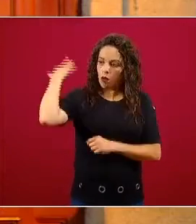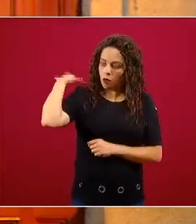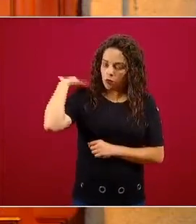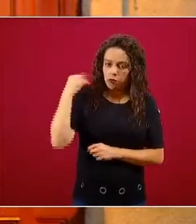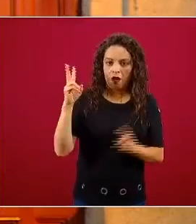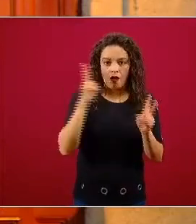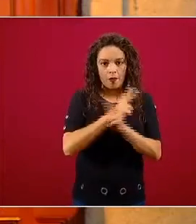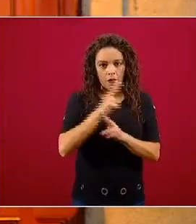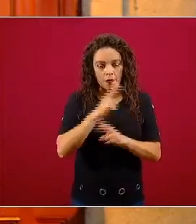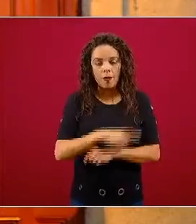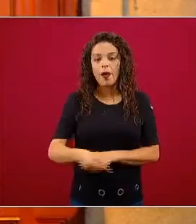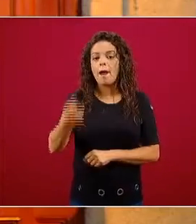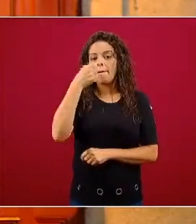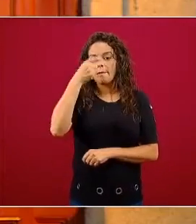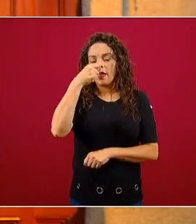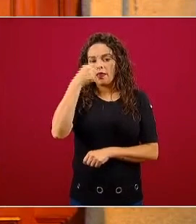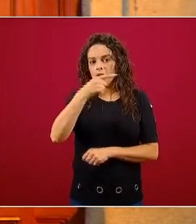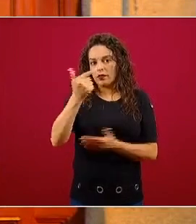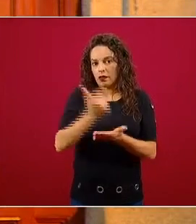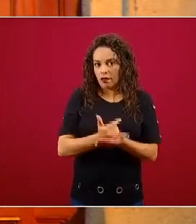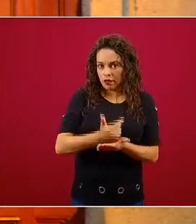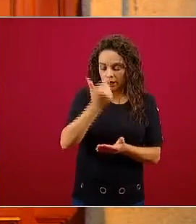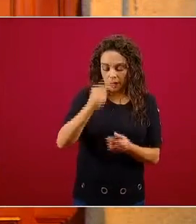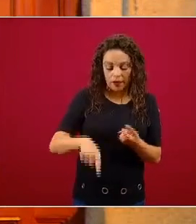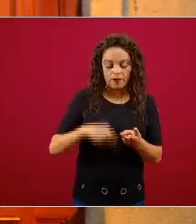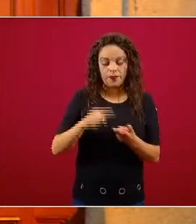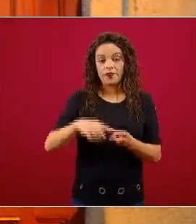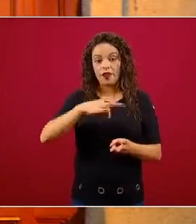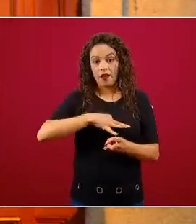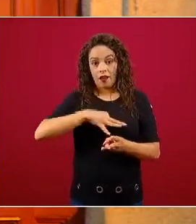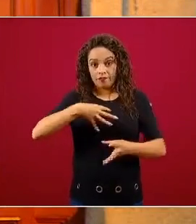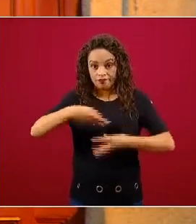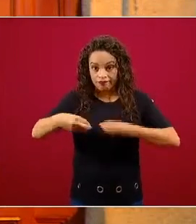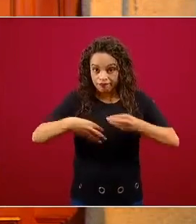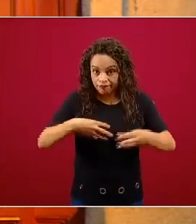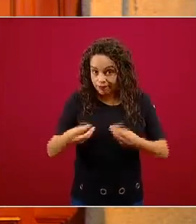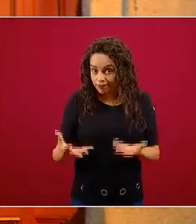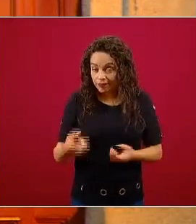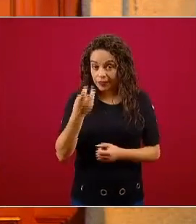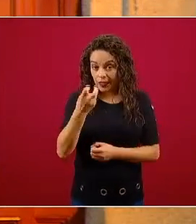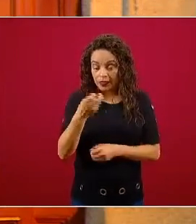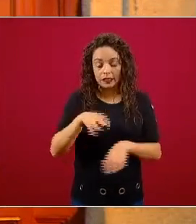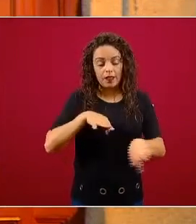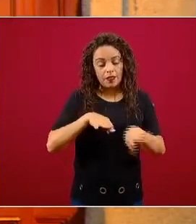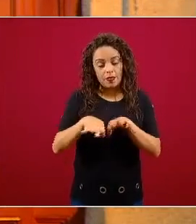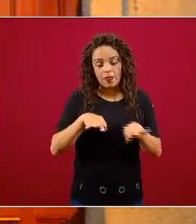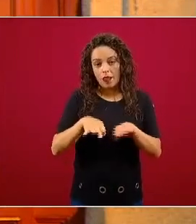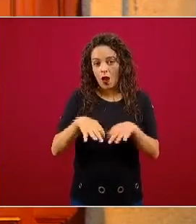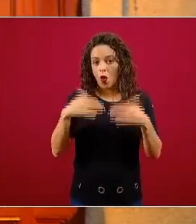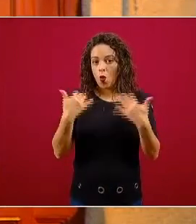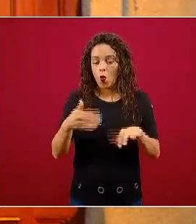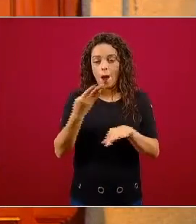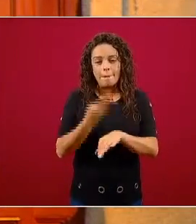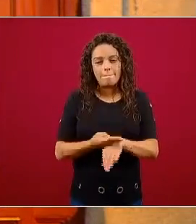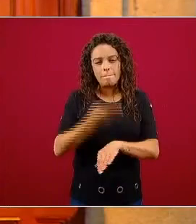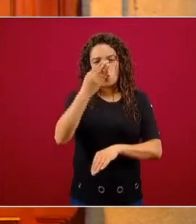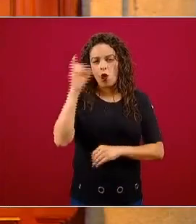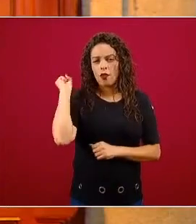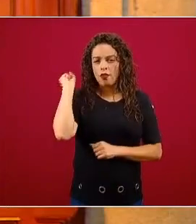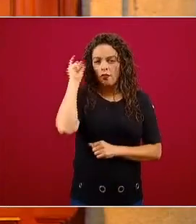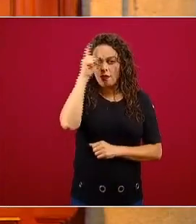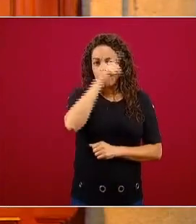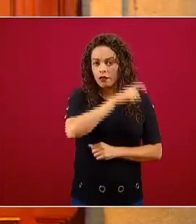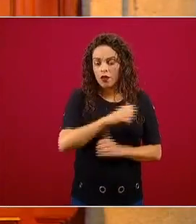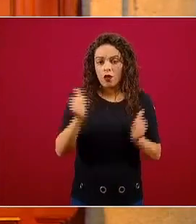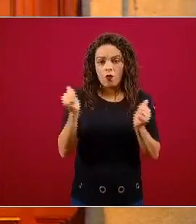medicina crítica, infectólogos, bioeticistas. Entonces es un trabajo muy complejo,